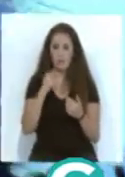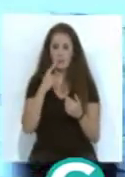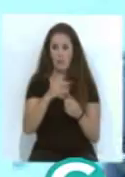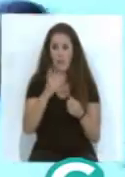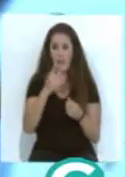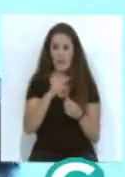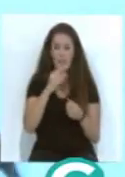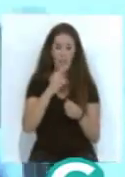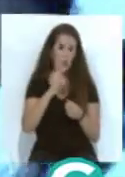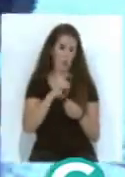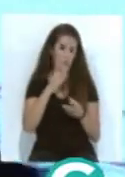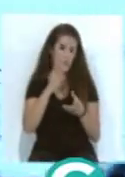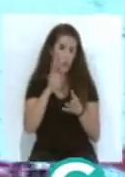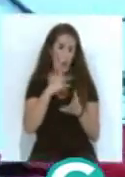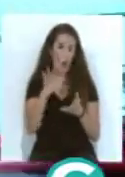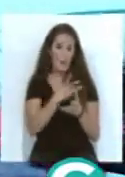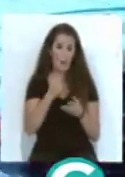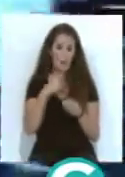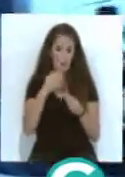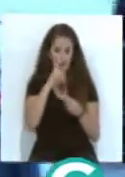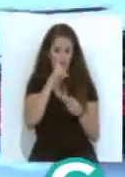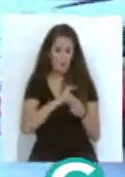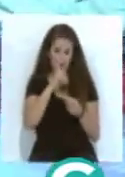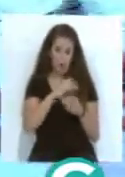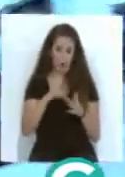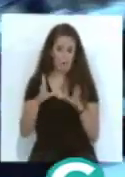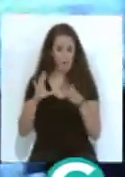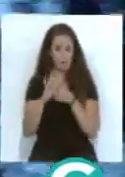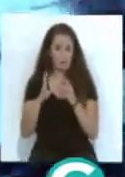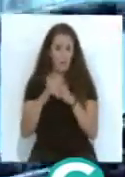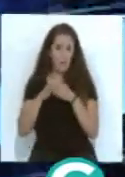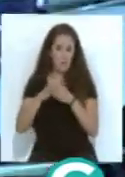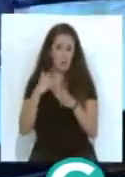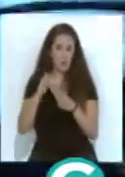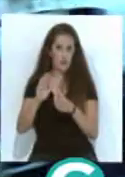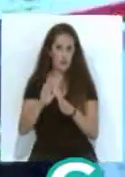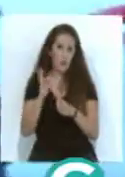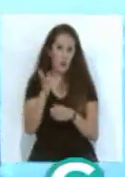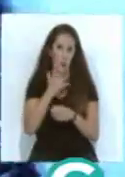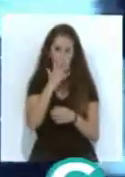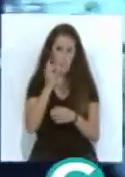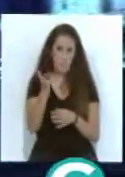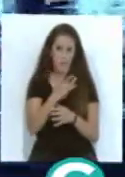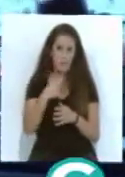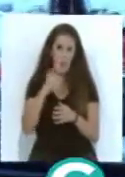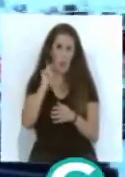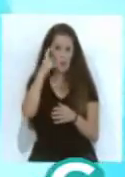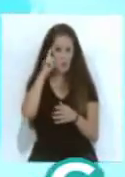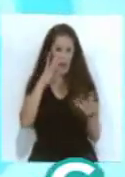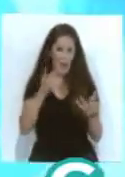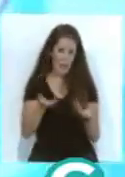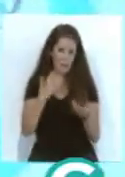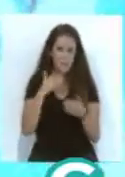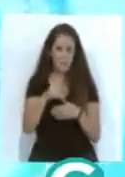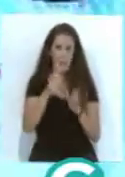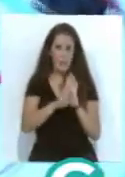Quirós, comparsista durante varios años ligado al puerto de Santa María y a su comparsa de los Majaras. Desde